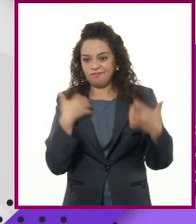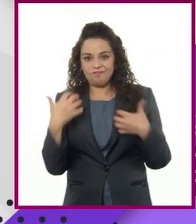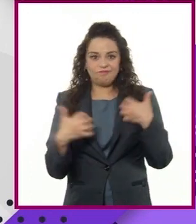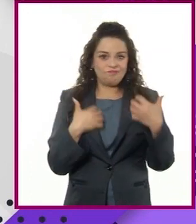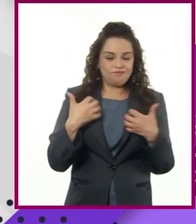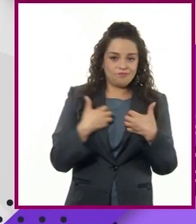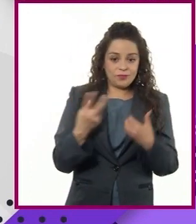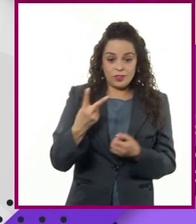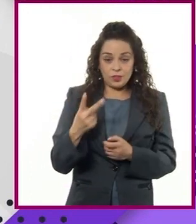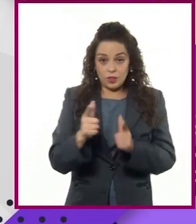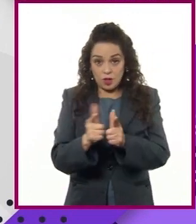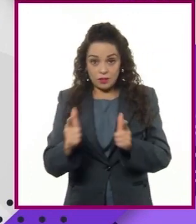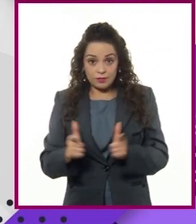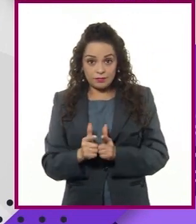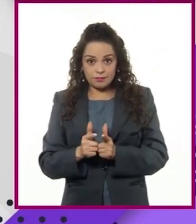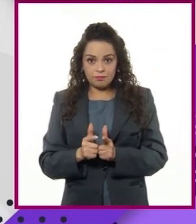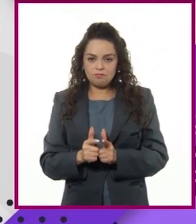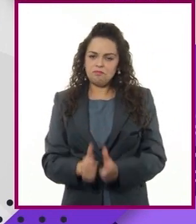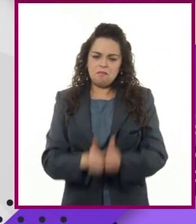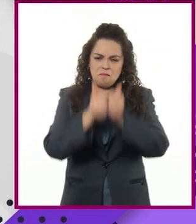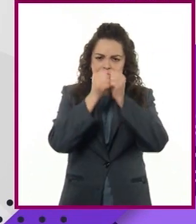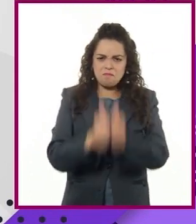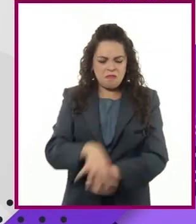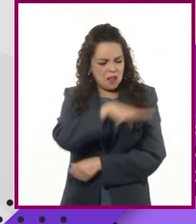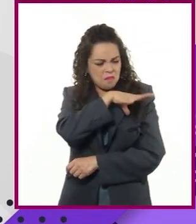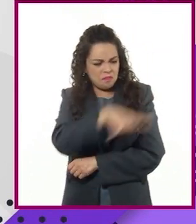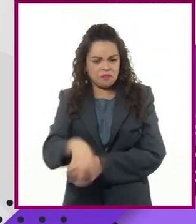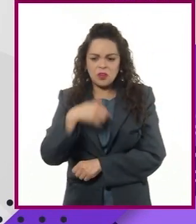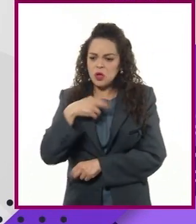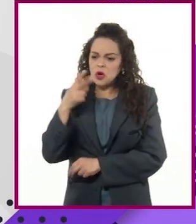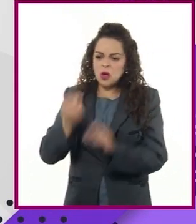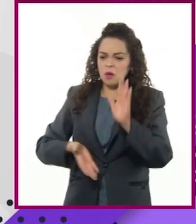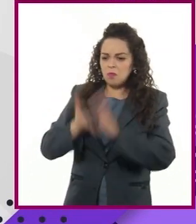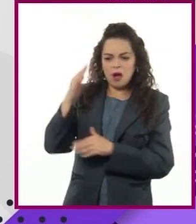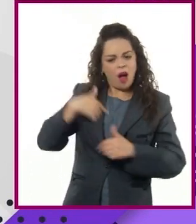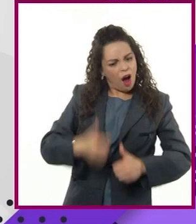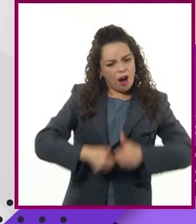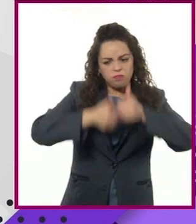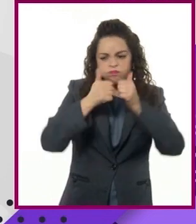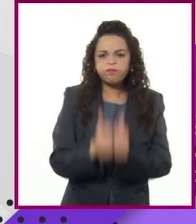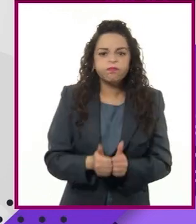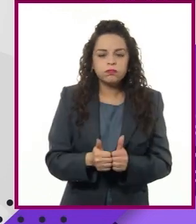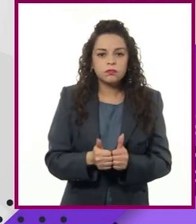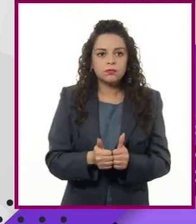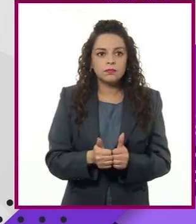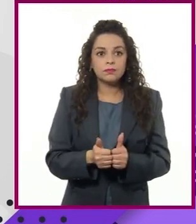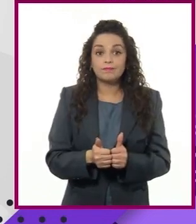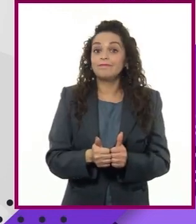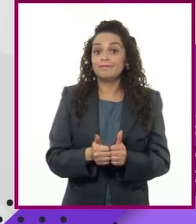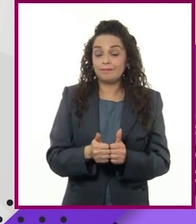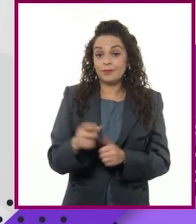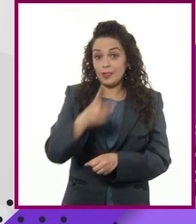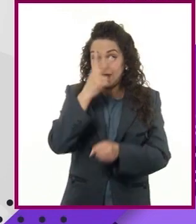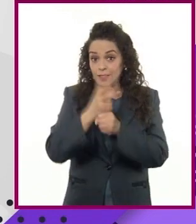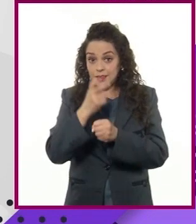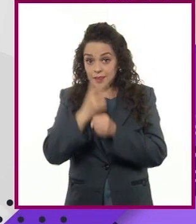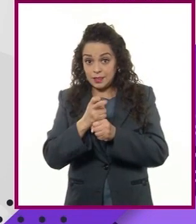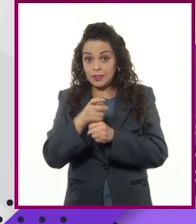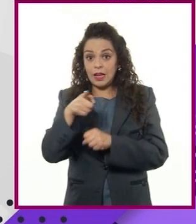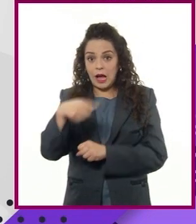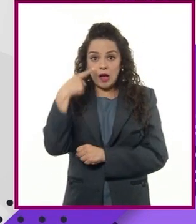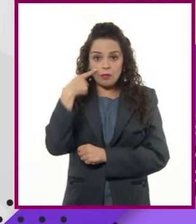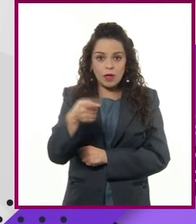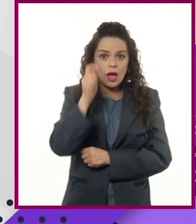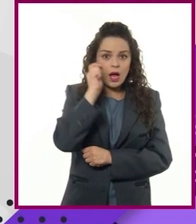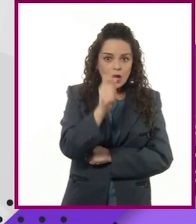Ambos grupos terminan por no moverse de las canchas. La opción 2 muestra a los mismos grupos y la